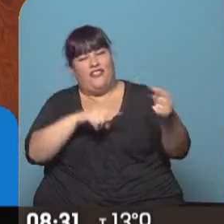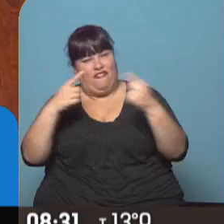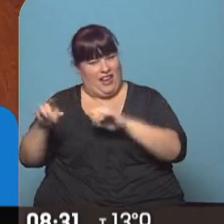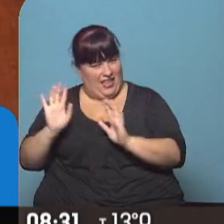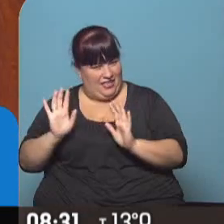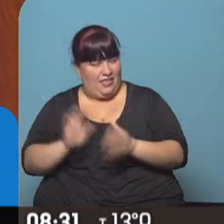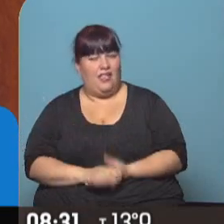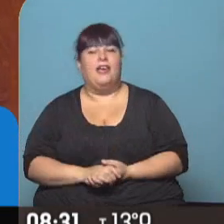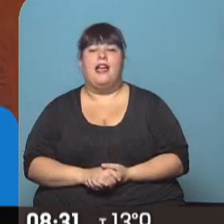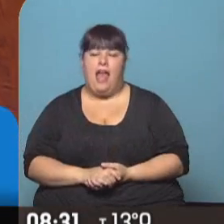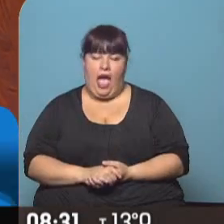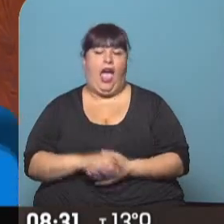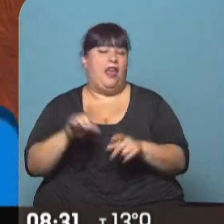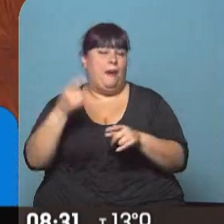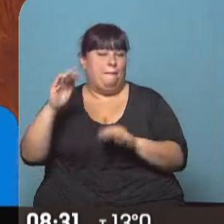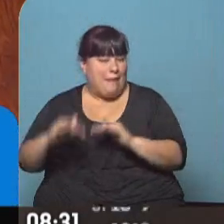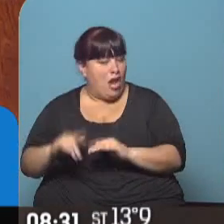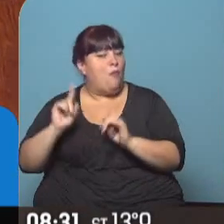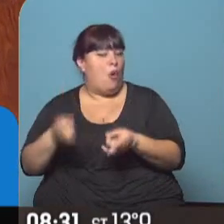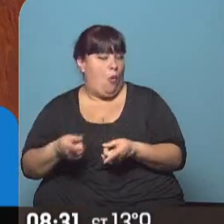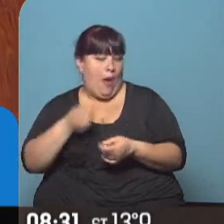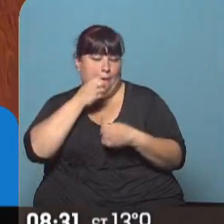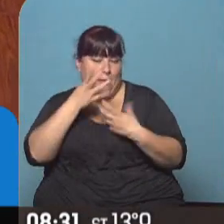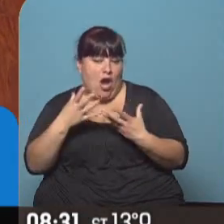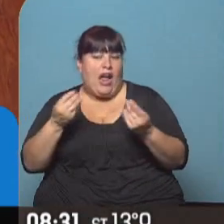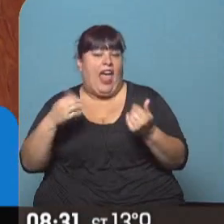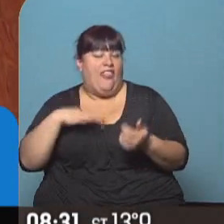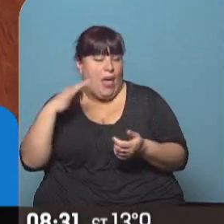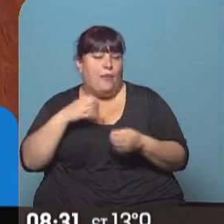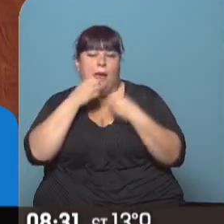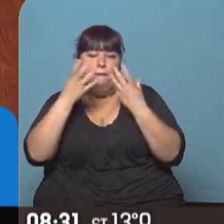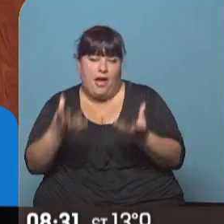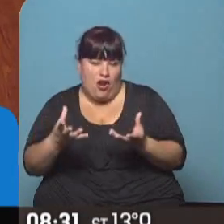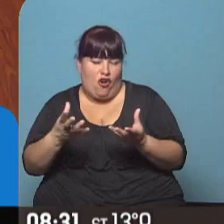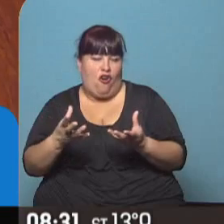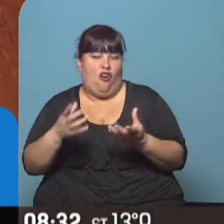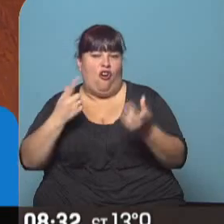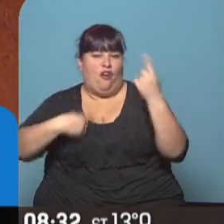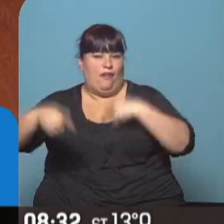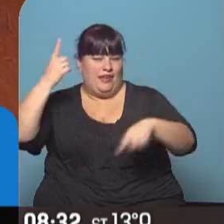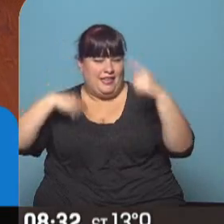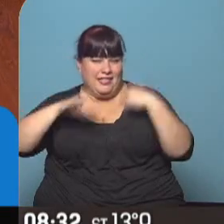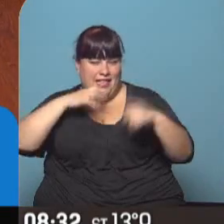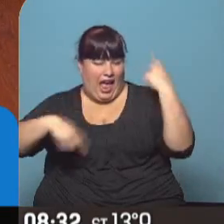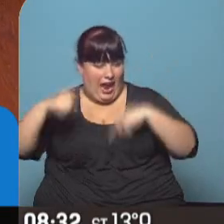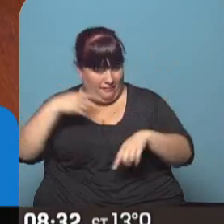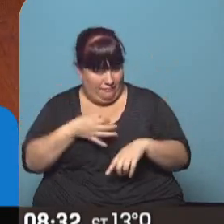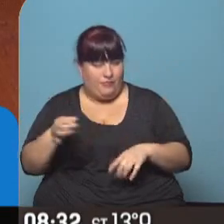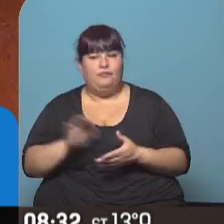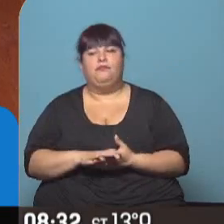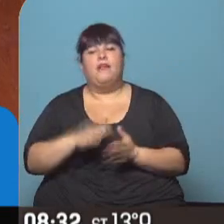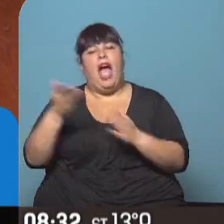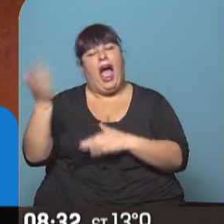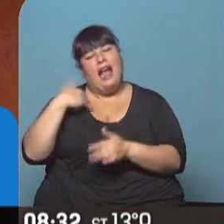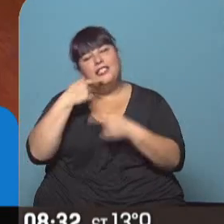estos factores de riesgo. Claro, que es el minoritario, pero cuanto mejoramos la calidad de vida, mejora la fluidez de nuestra sangre, en definitiva. Fuera de